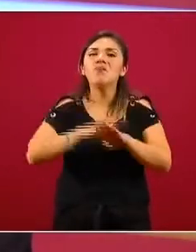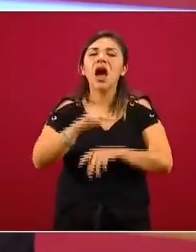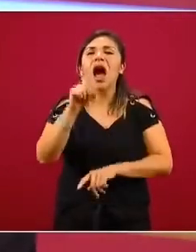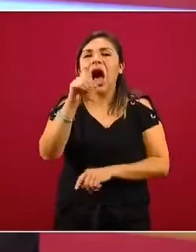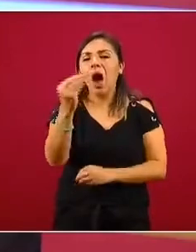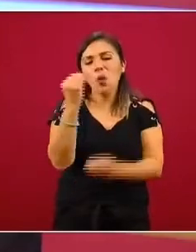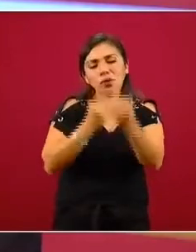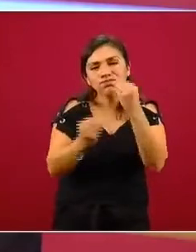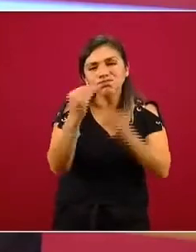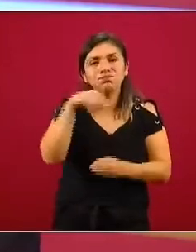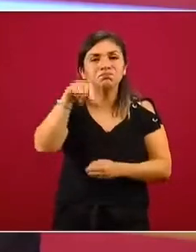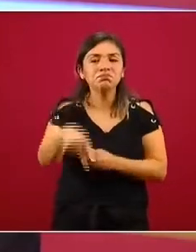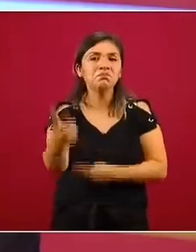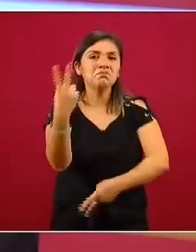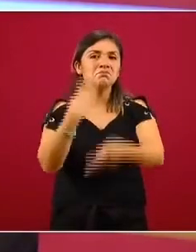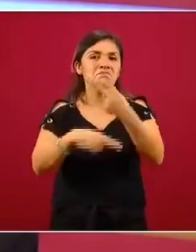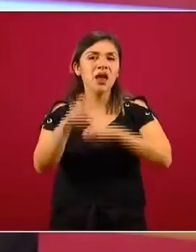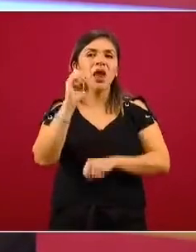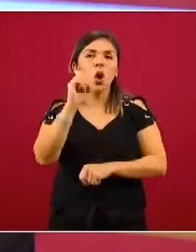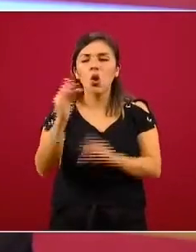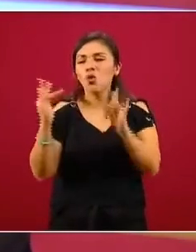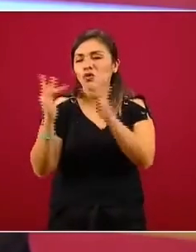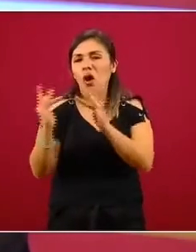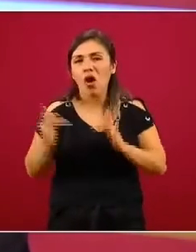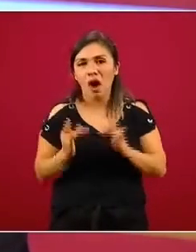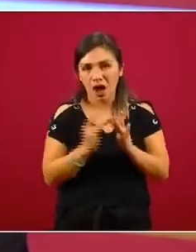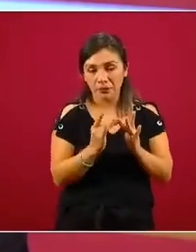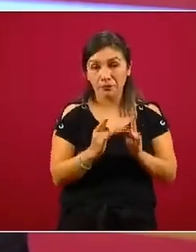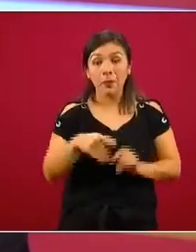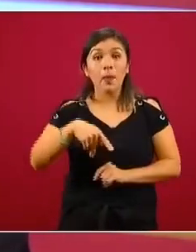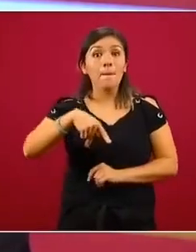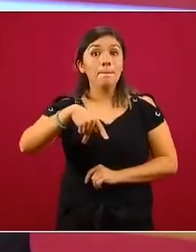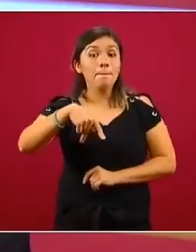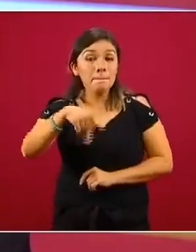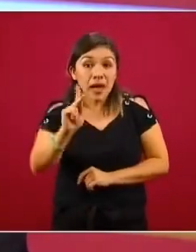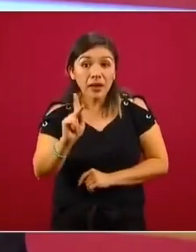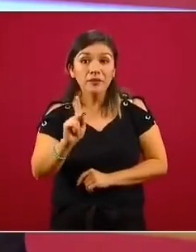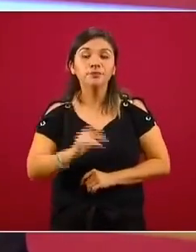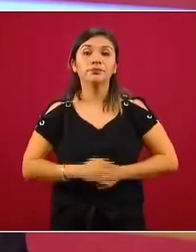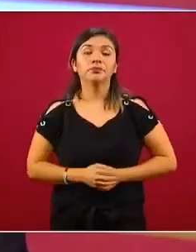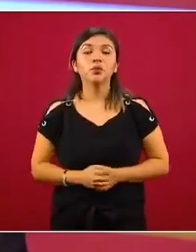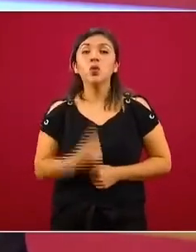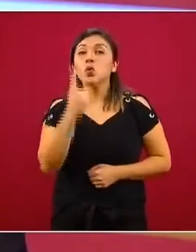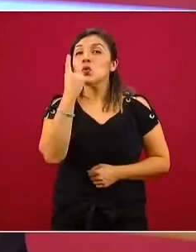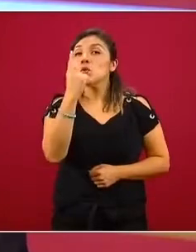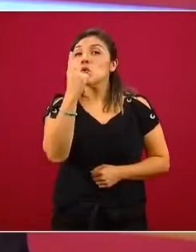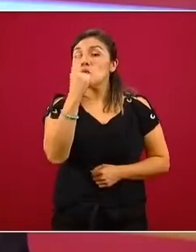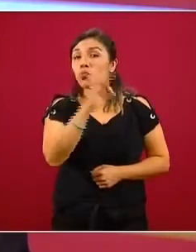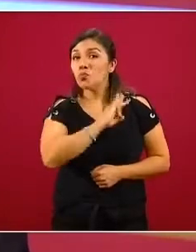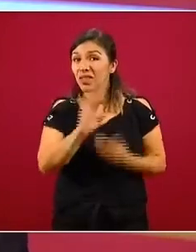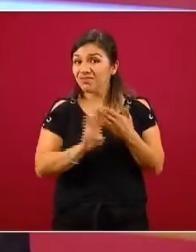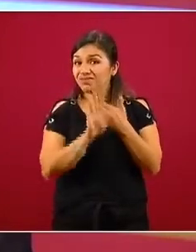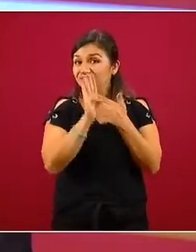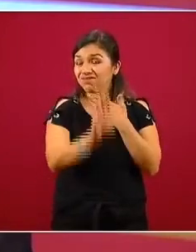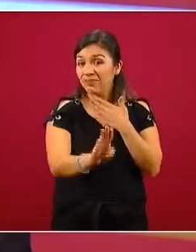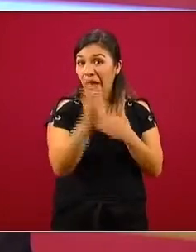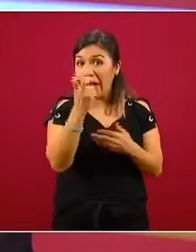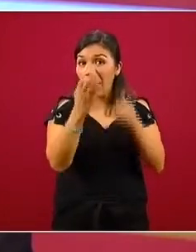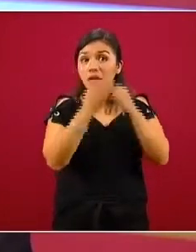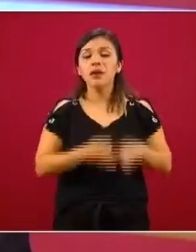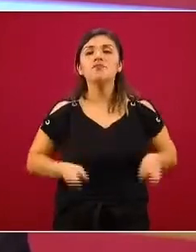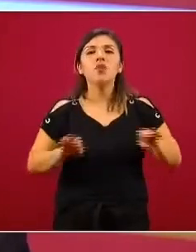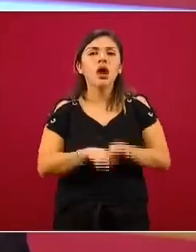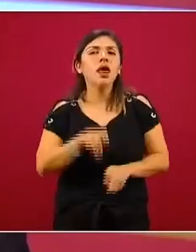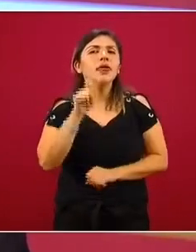y alimentos o por contacto directo. Pero en este caso, un elemento a prevenir importantísimo